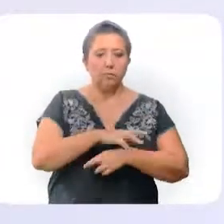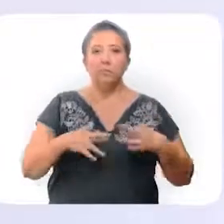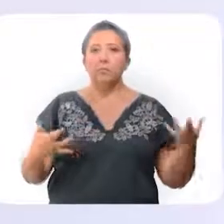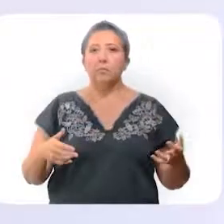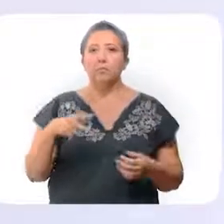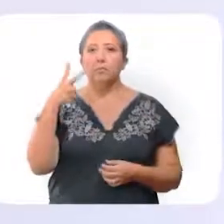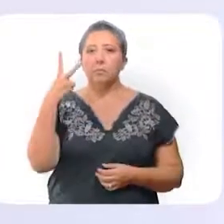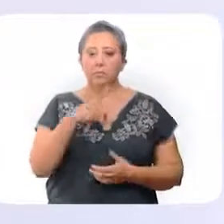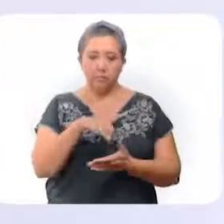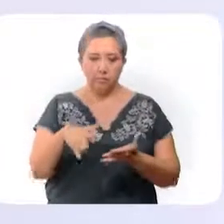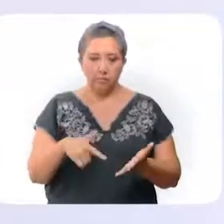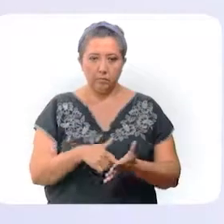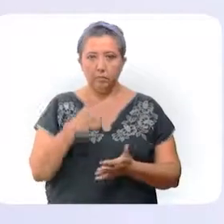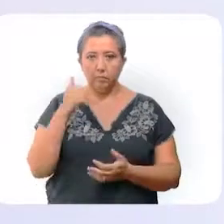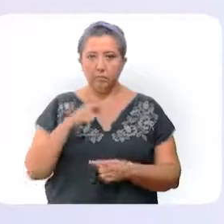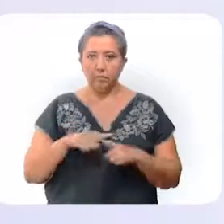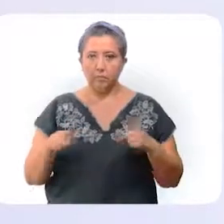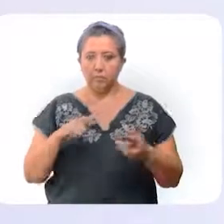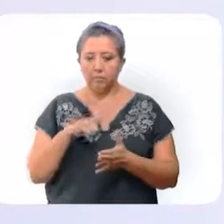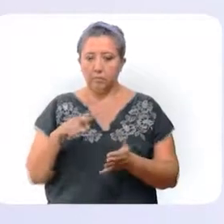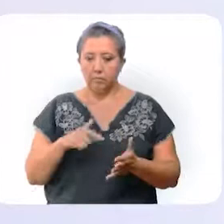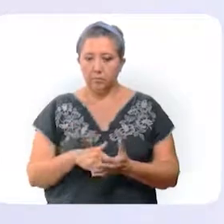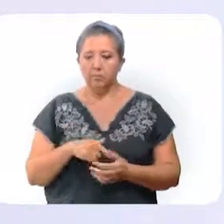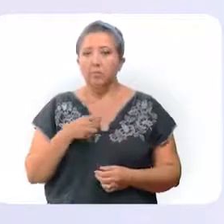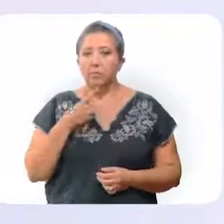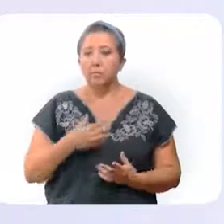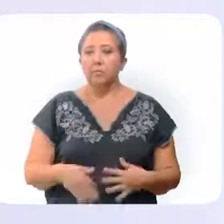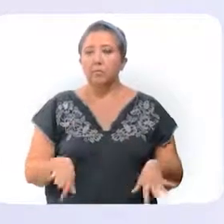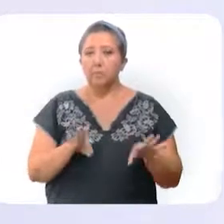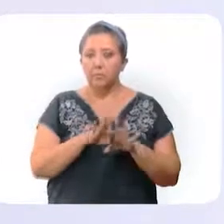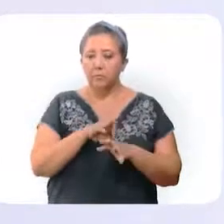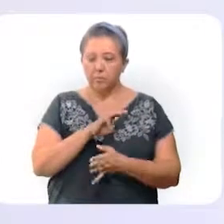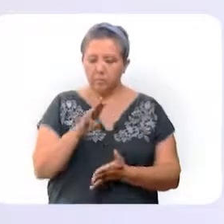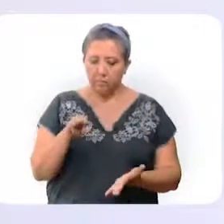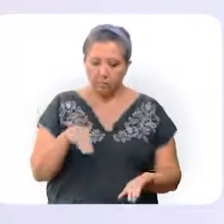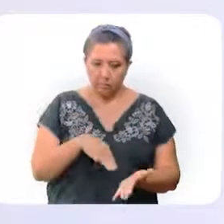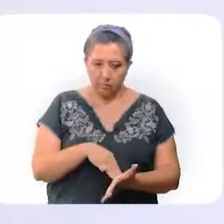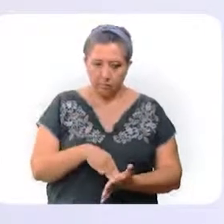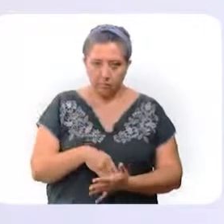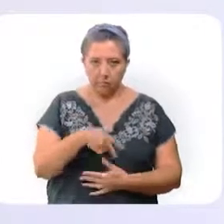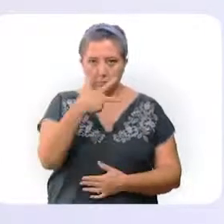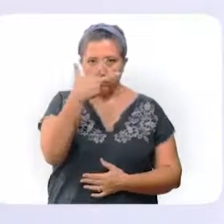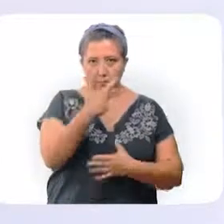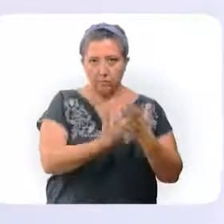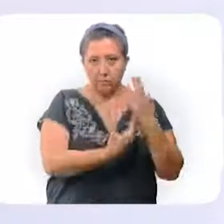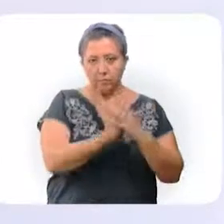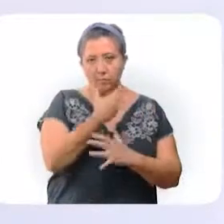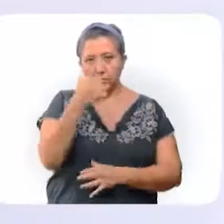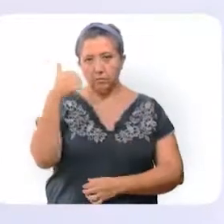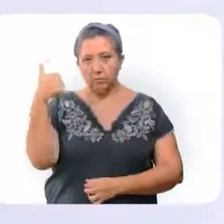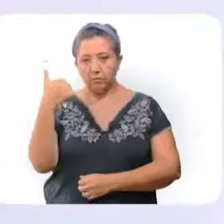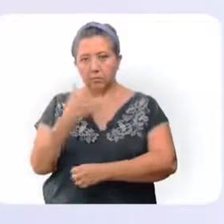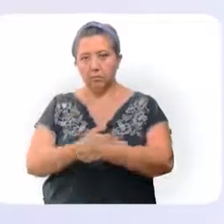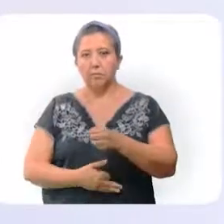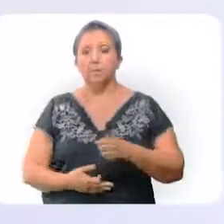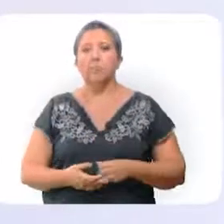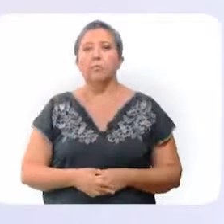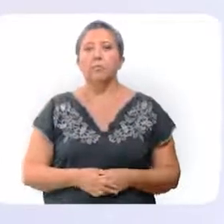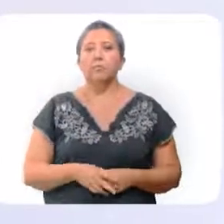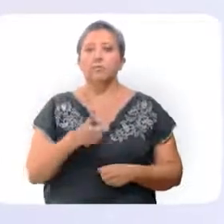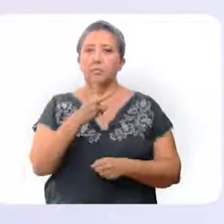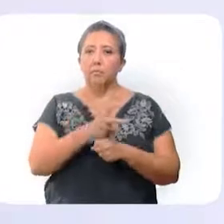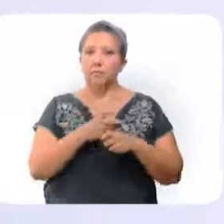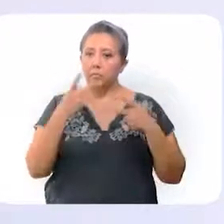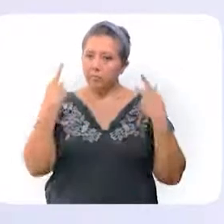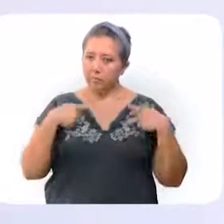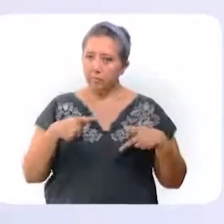realizará en 2 macrocentros y 6 módulos distribuidos estratégicamente en la ciudad y será de 8 de la mañana a 6 de la tarde. Se invita